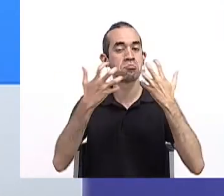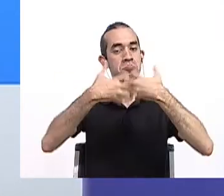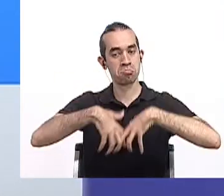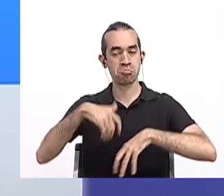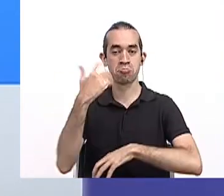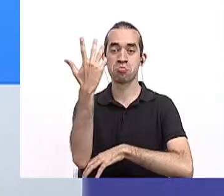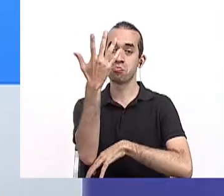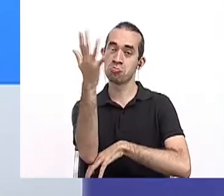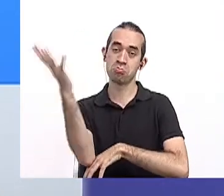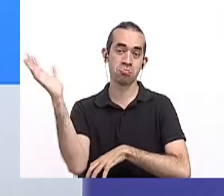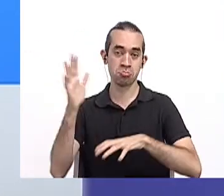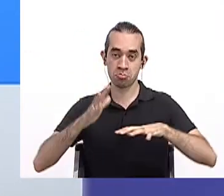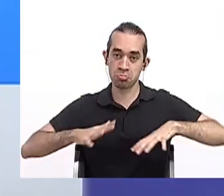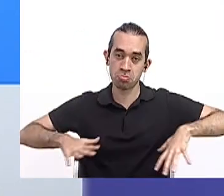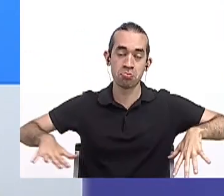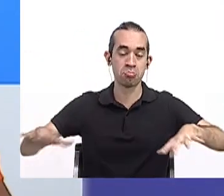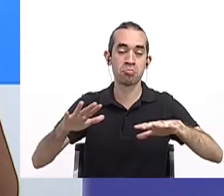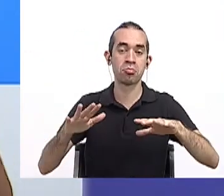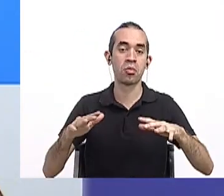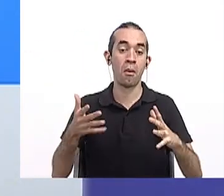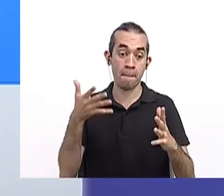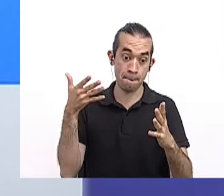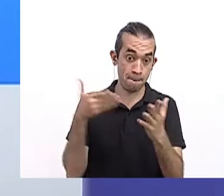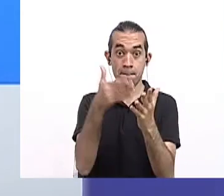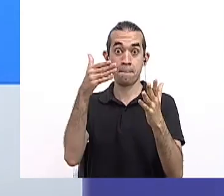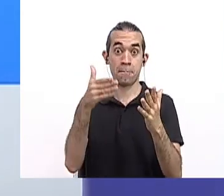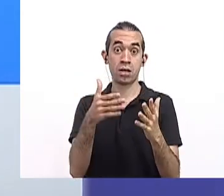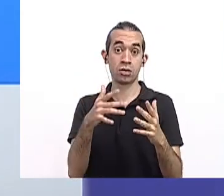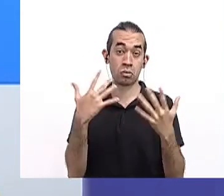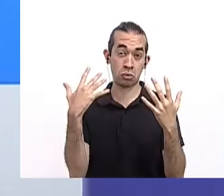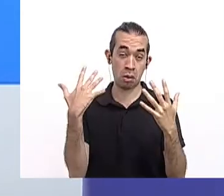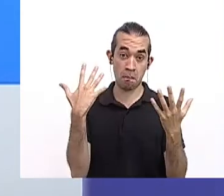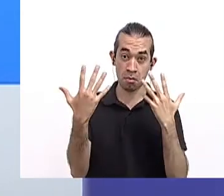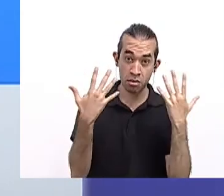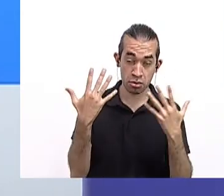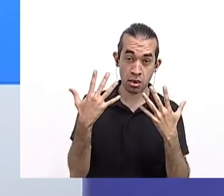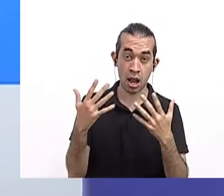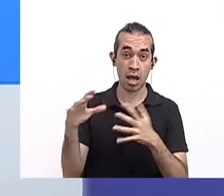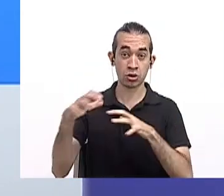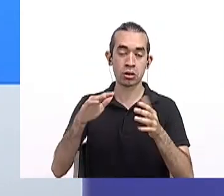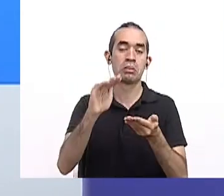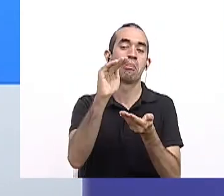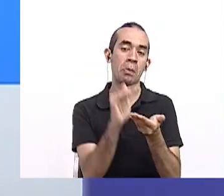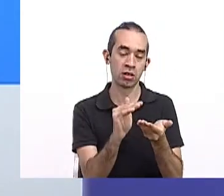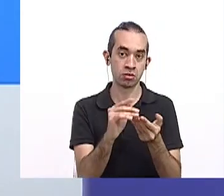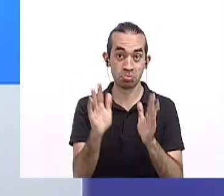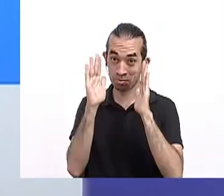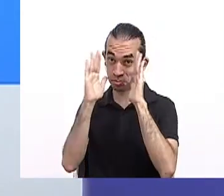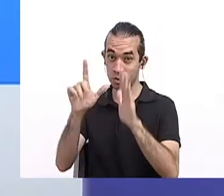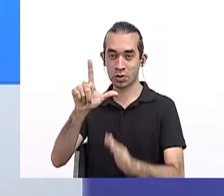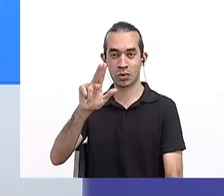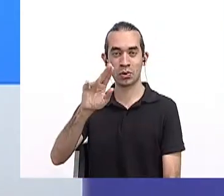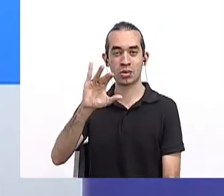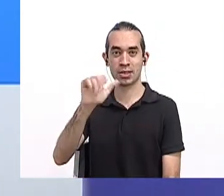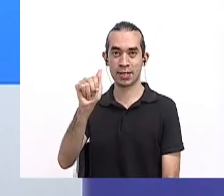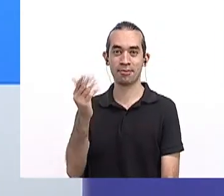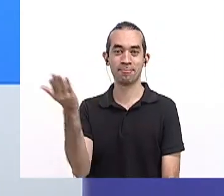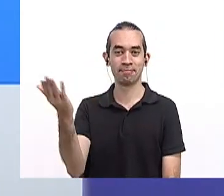para reducir un poco el impacto ambiental de todas sus acciones así que prestemos atención a lucia